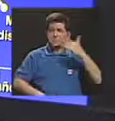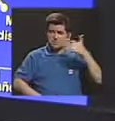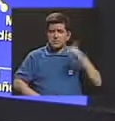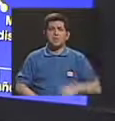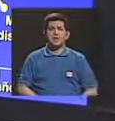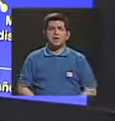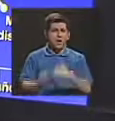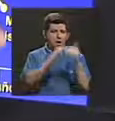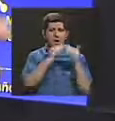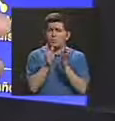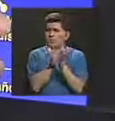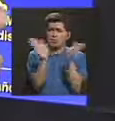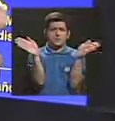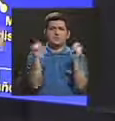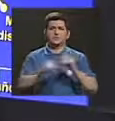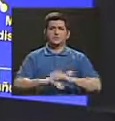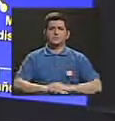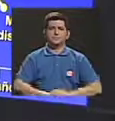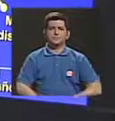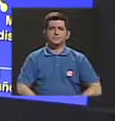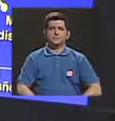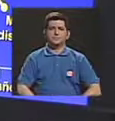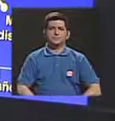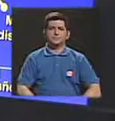similar a la de la población en general.